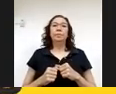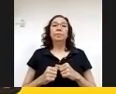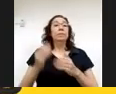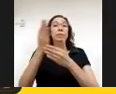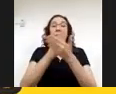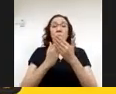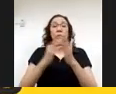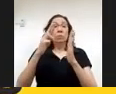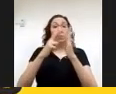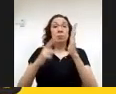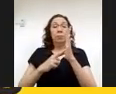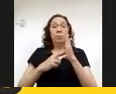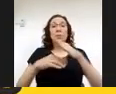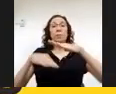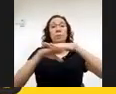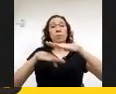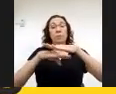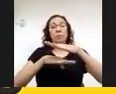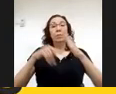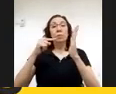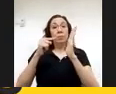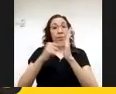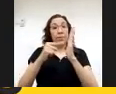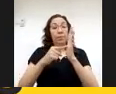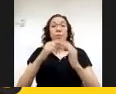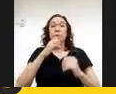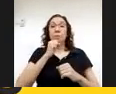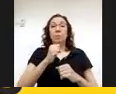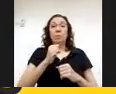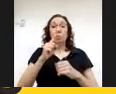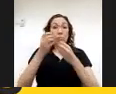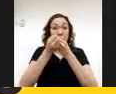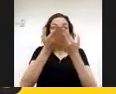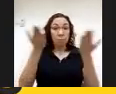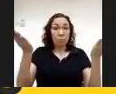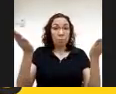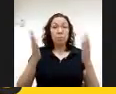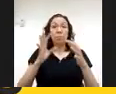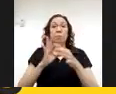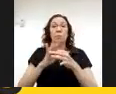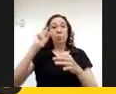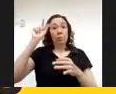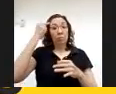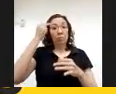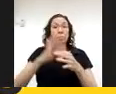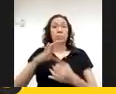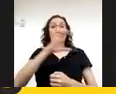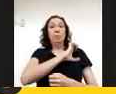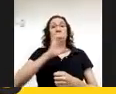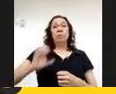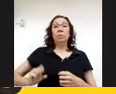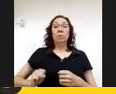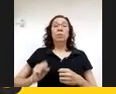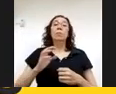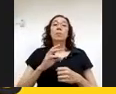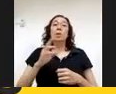Algunas reglas básicas, y este es un anuncio del gobierno de El Salvador, en